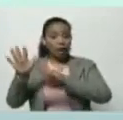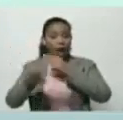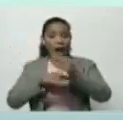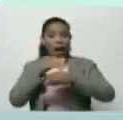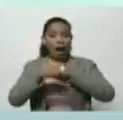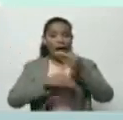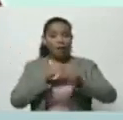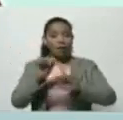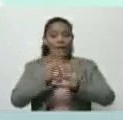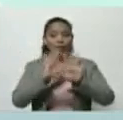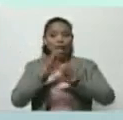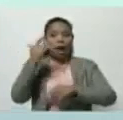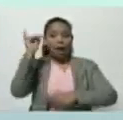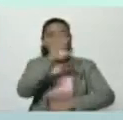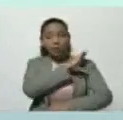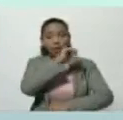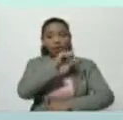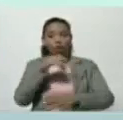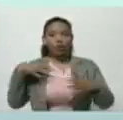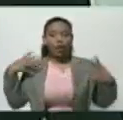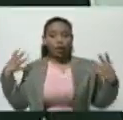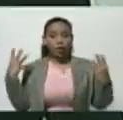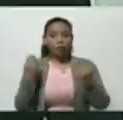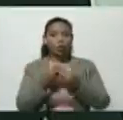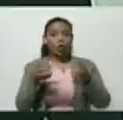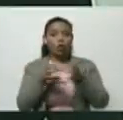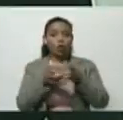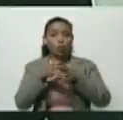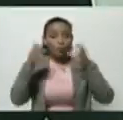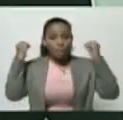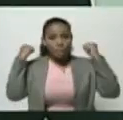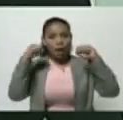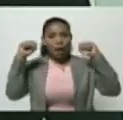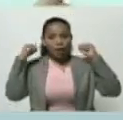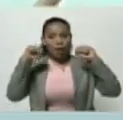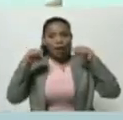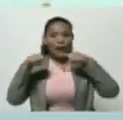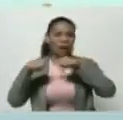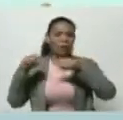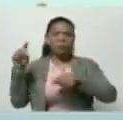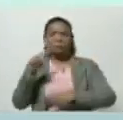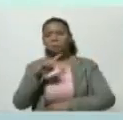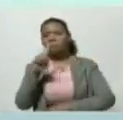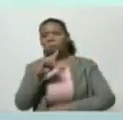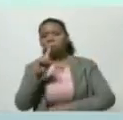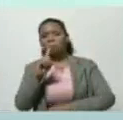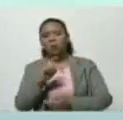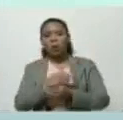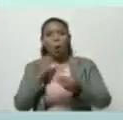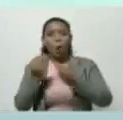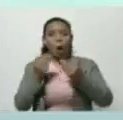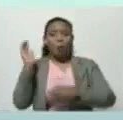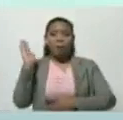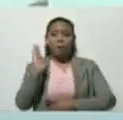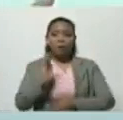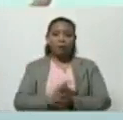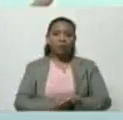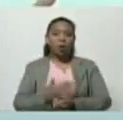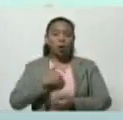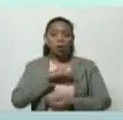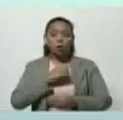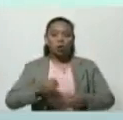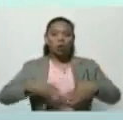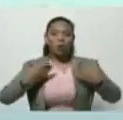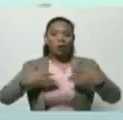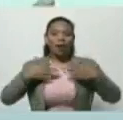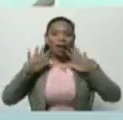garantiza que ya hay una dirección colectiva en la práctica. Ellos no, ellos como vaya viniendo, pero a nosotros nos alegra que